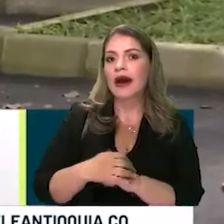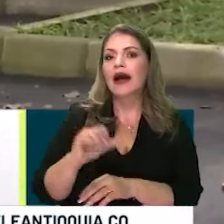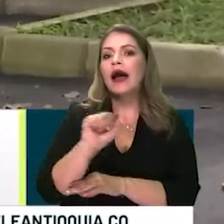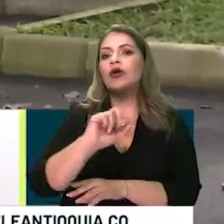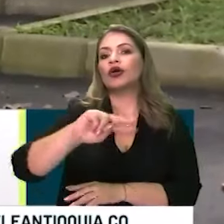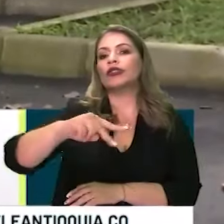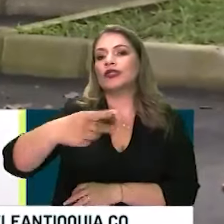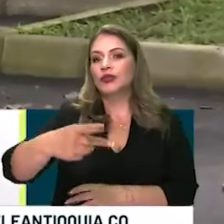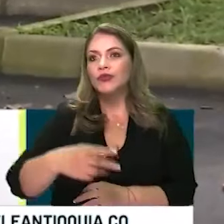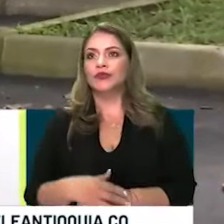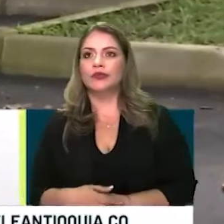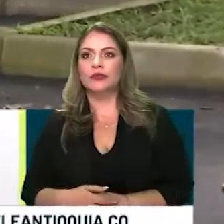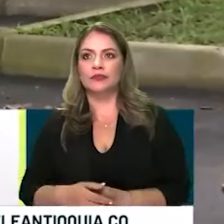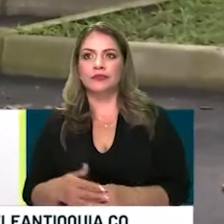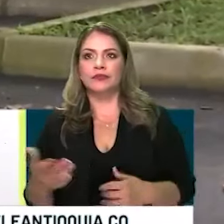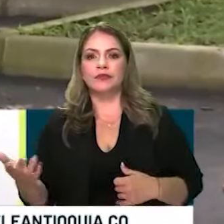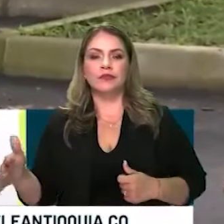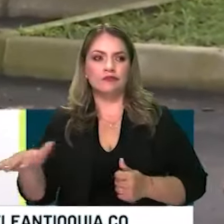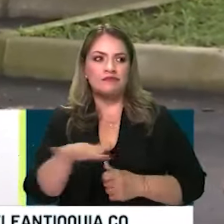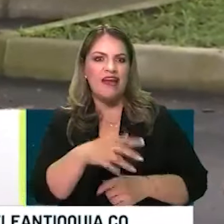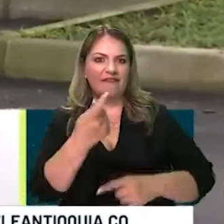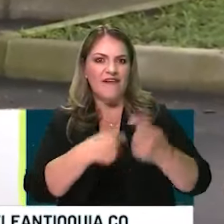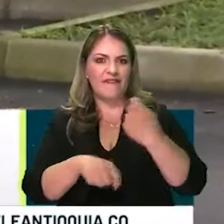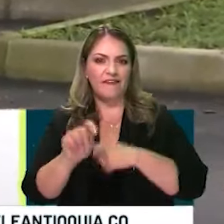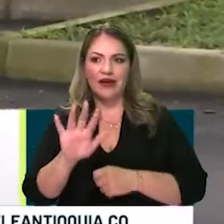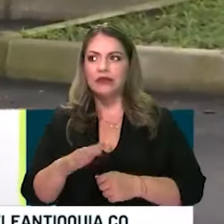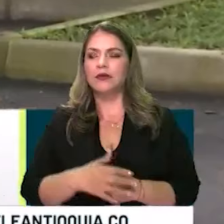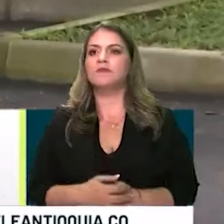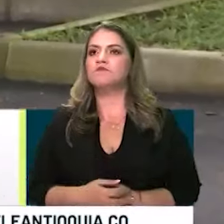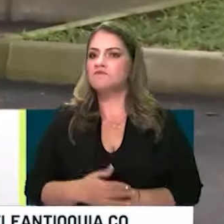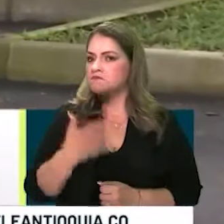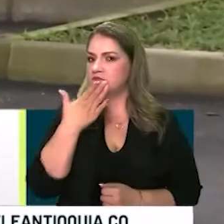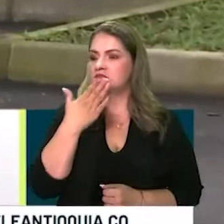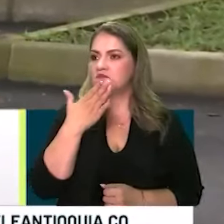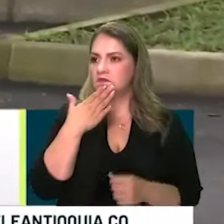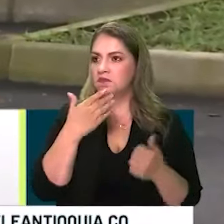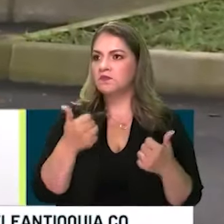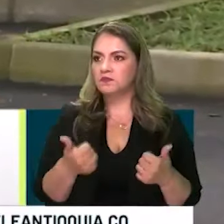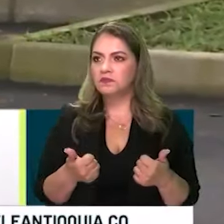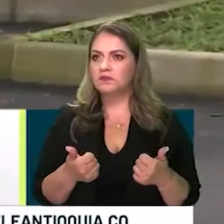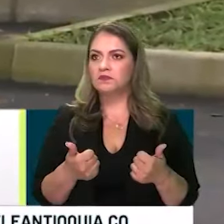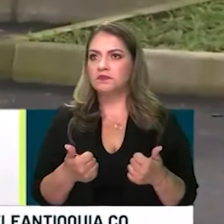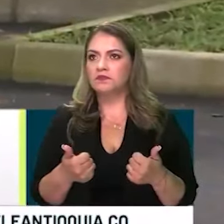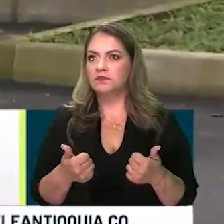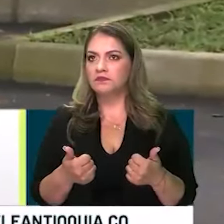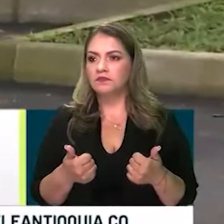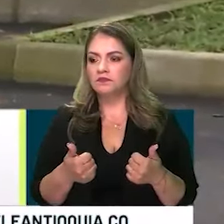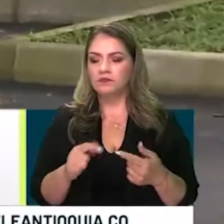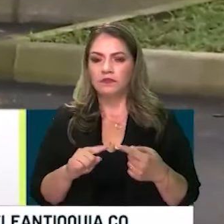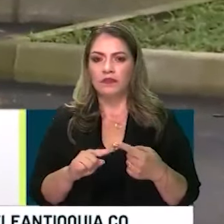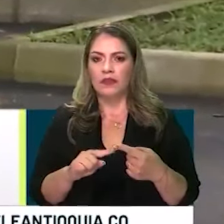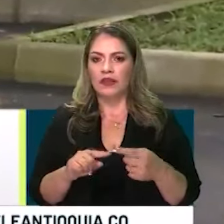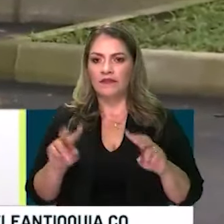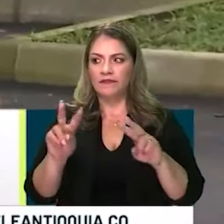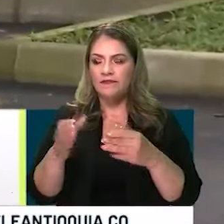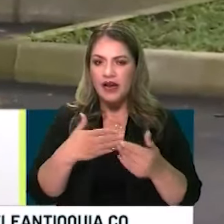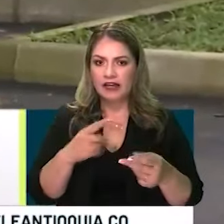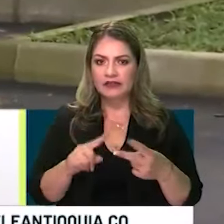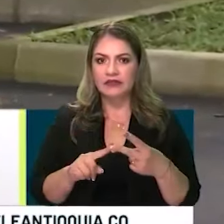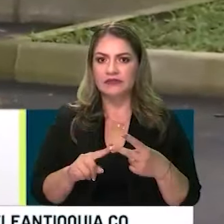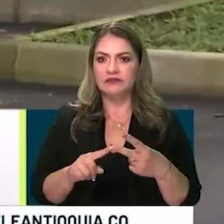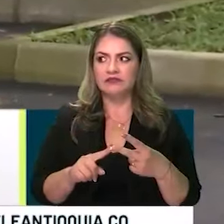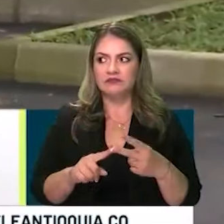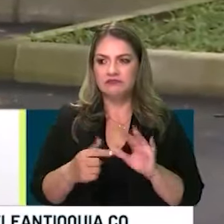de la plataforma de subastas, pues es una alternativa de tener un canal fácil, un canal